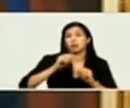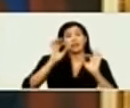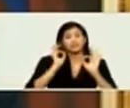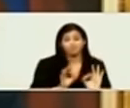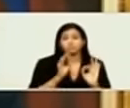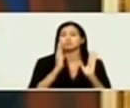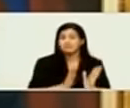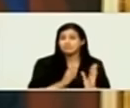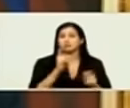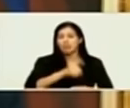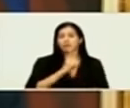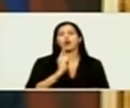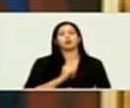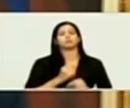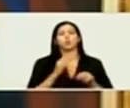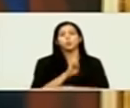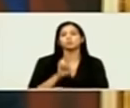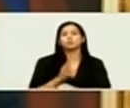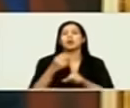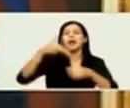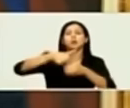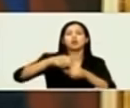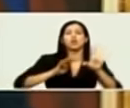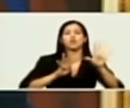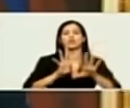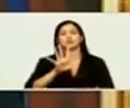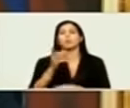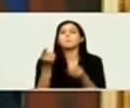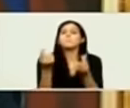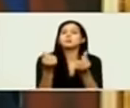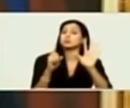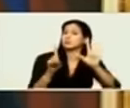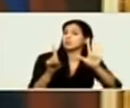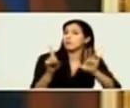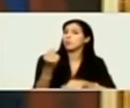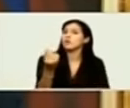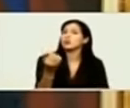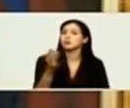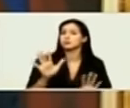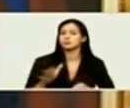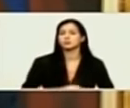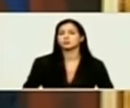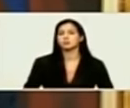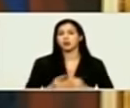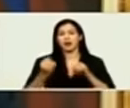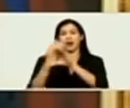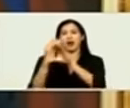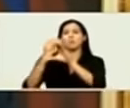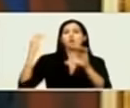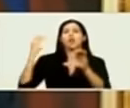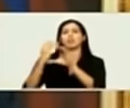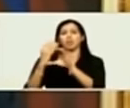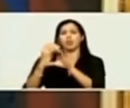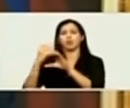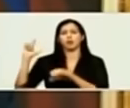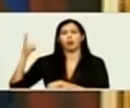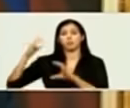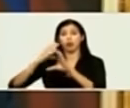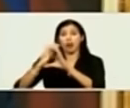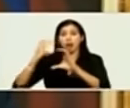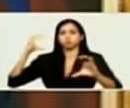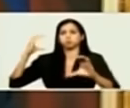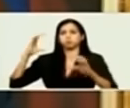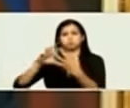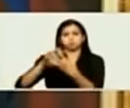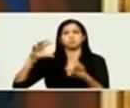que eso eso es un exabrupto des el punto de vista jurídico y tampoco entiendo a través de la cancillería cuando el presidente de la república